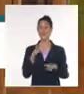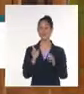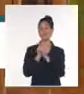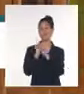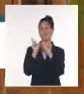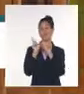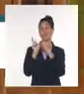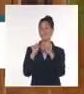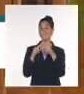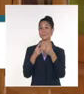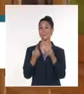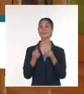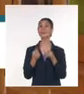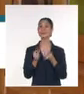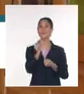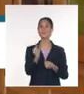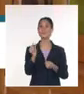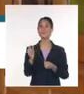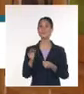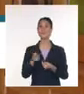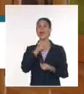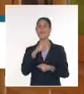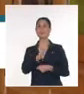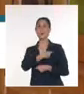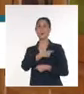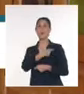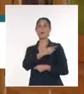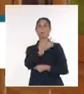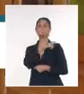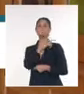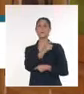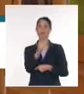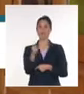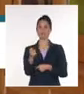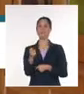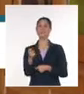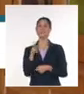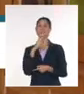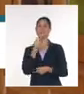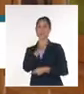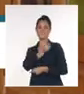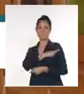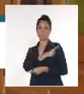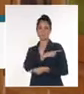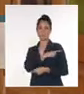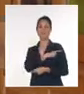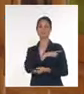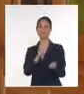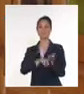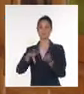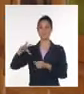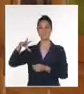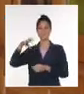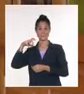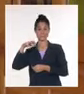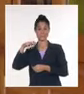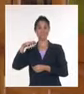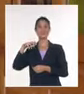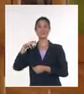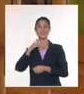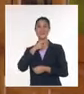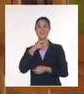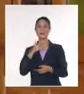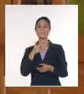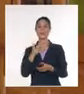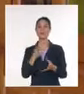de mucho detalle. Una maestra de una primaria de Pinar del Río, que durante le llevó un tiempo con saco y